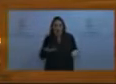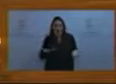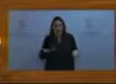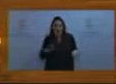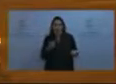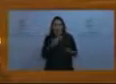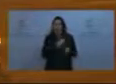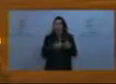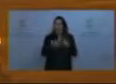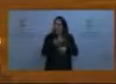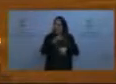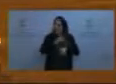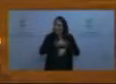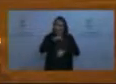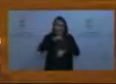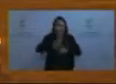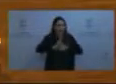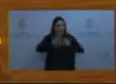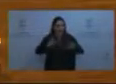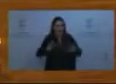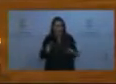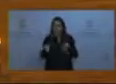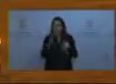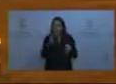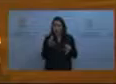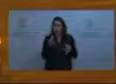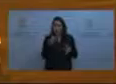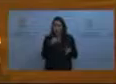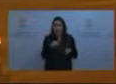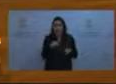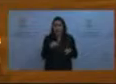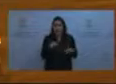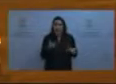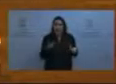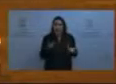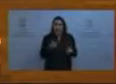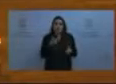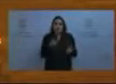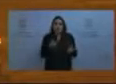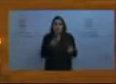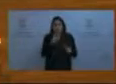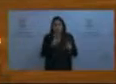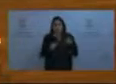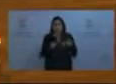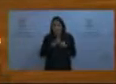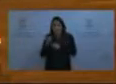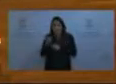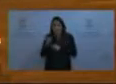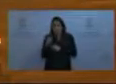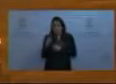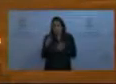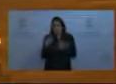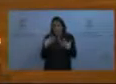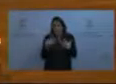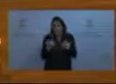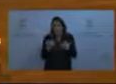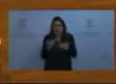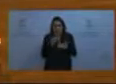un diagnóstico claro y preciso que todos los que nos dedicamos a ello profesionalmente